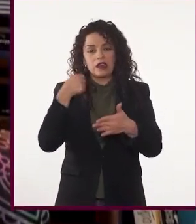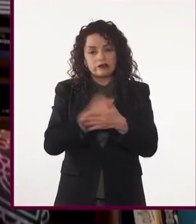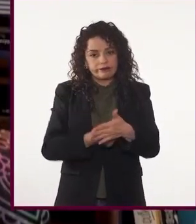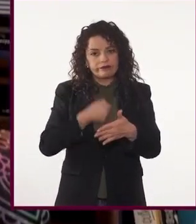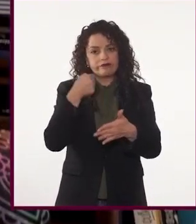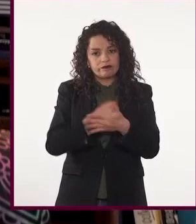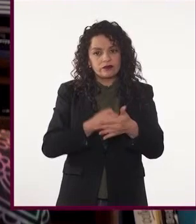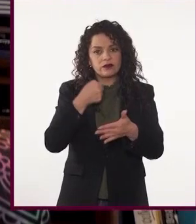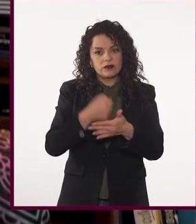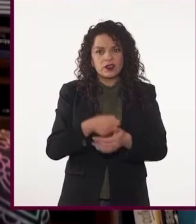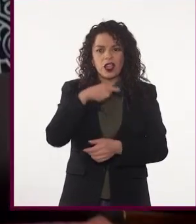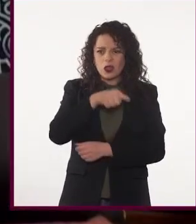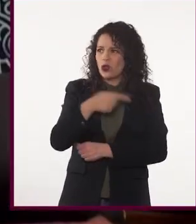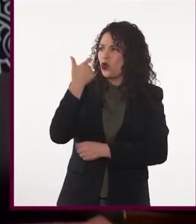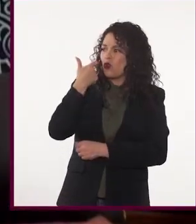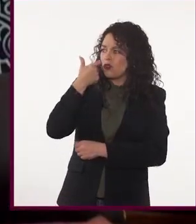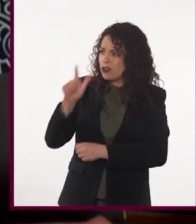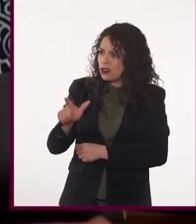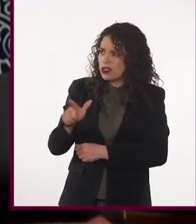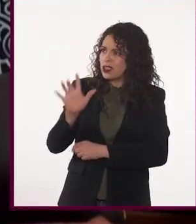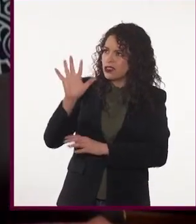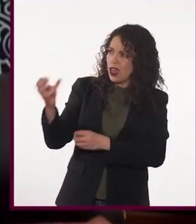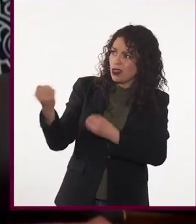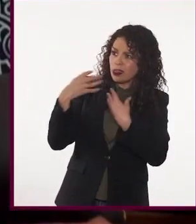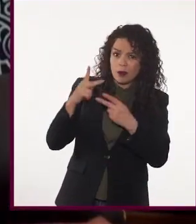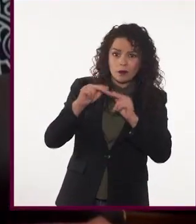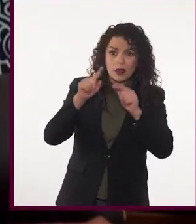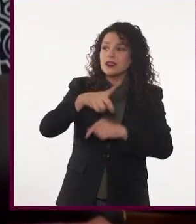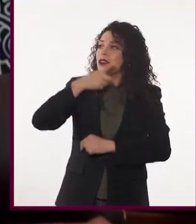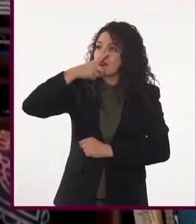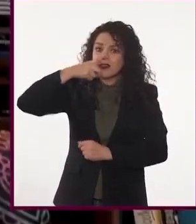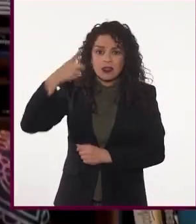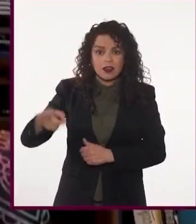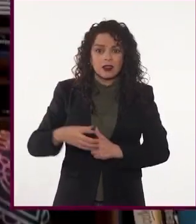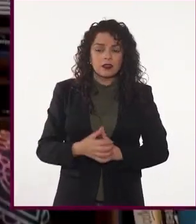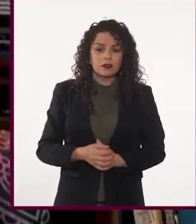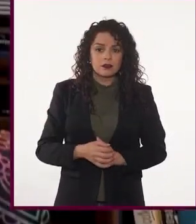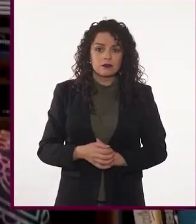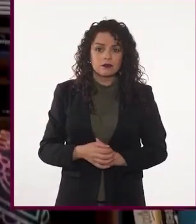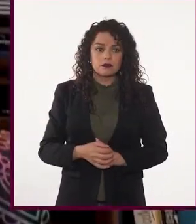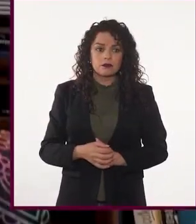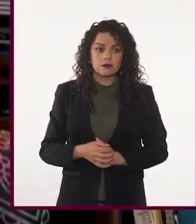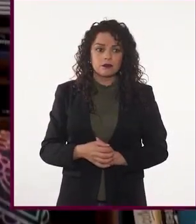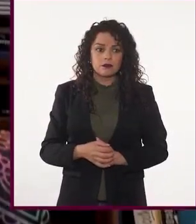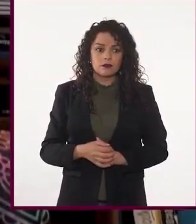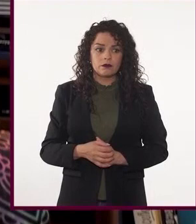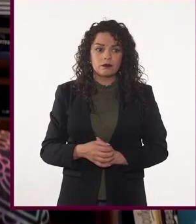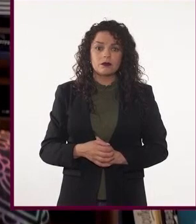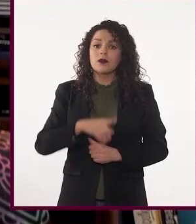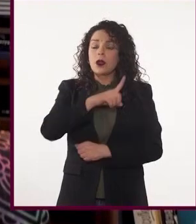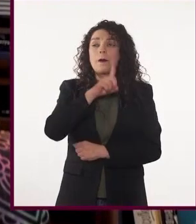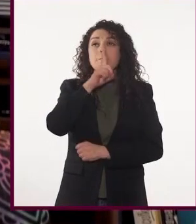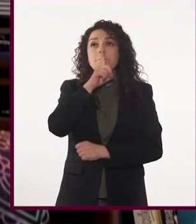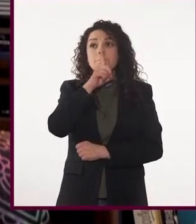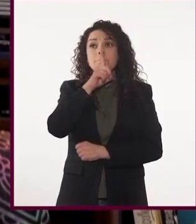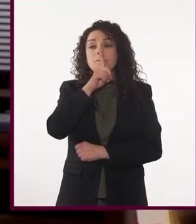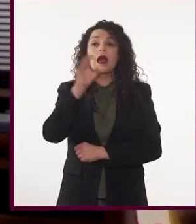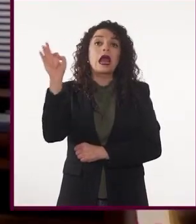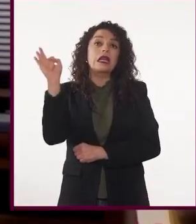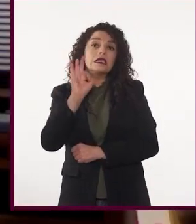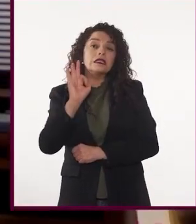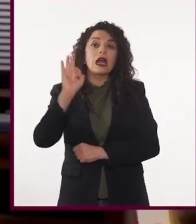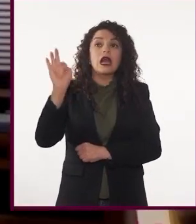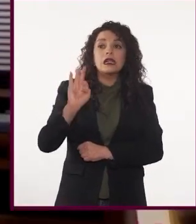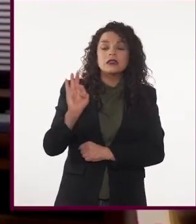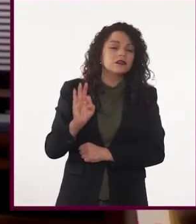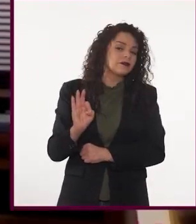tú no quieres que lo haga, exprésalo abiertamente. No dejes vacíos donde las cosas queden solo en su puesto.